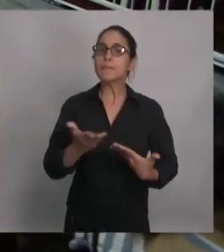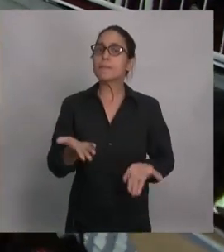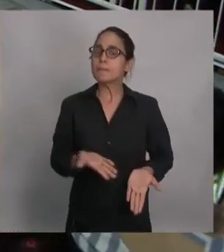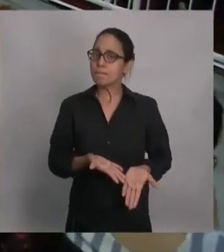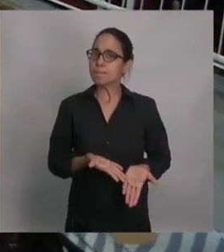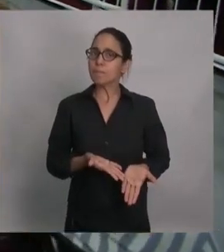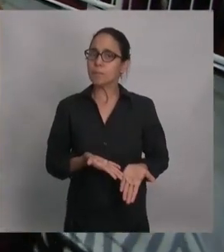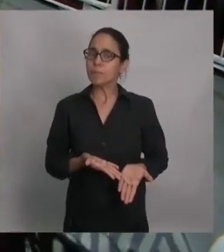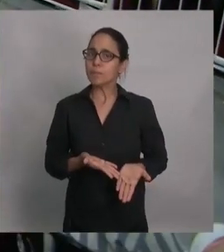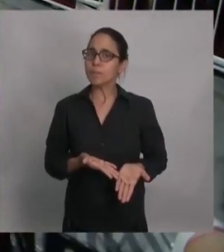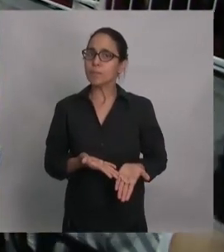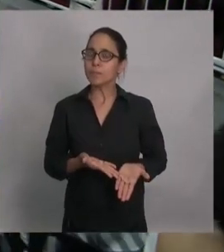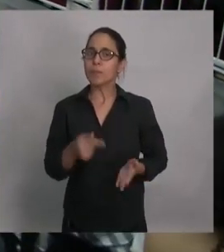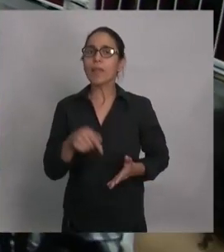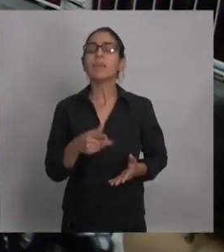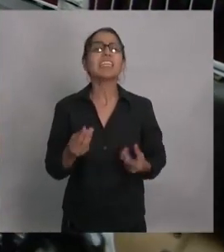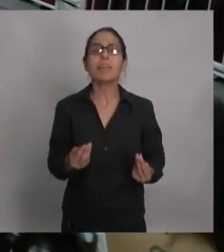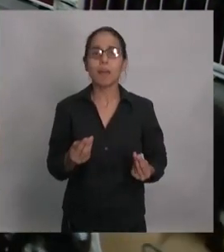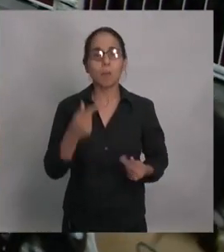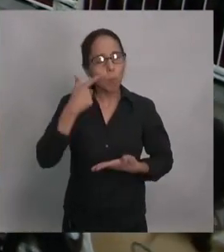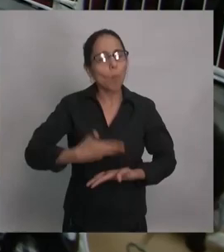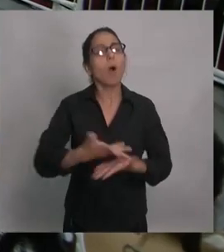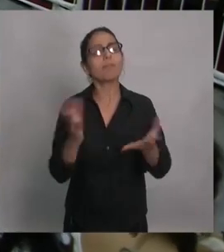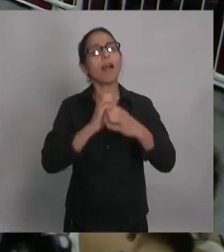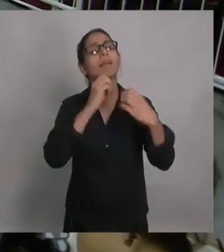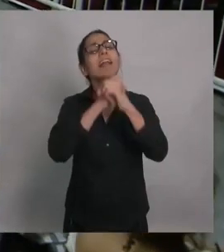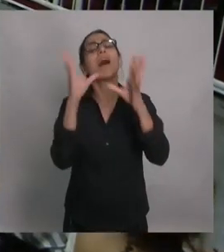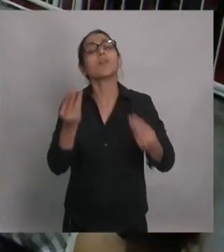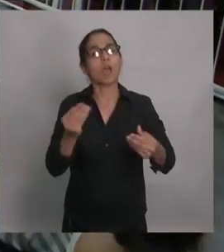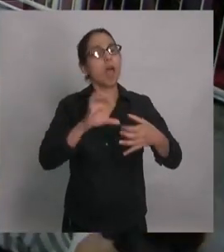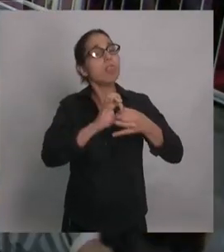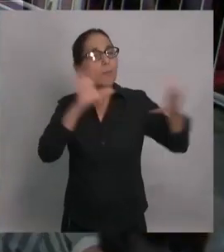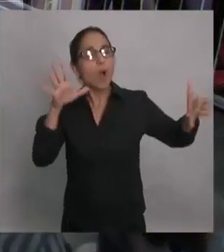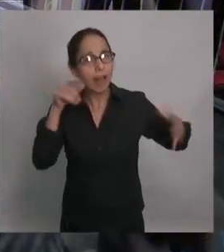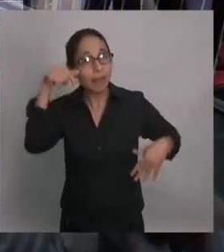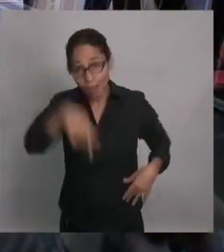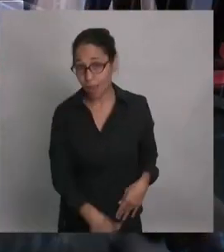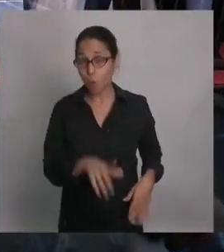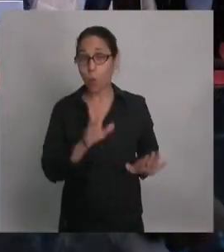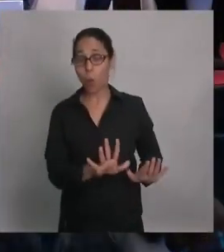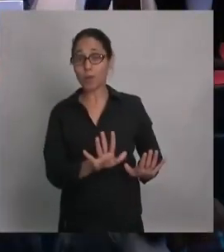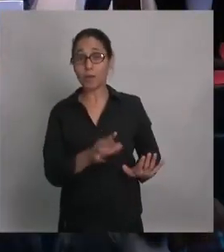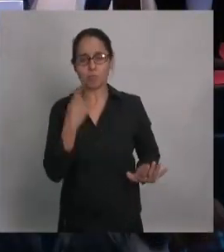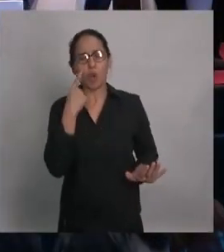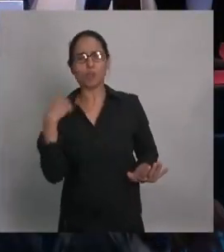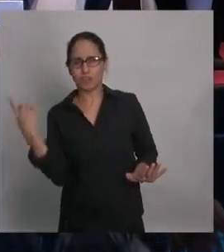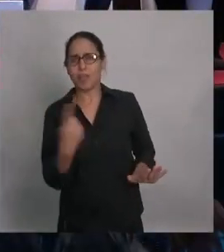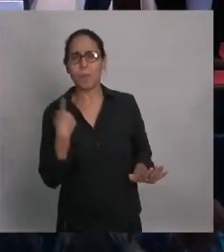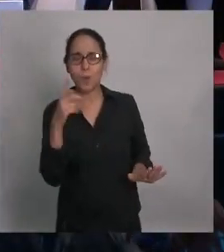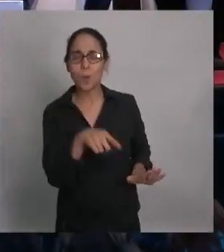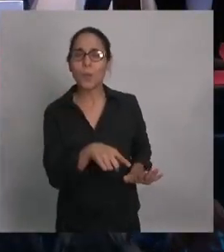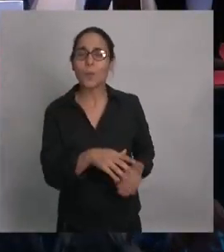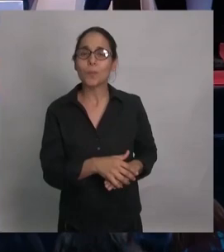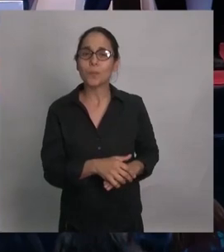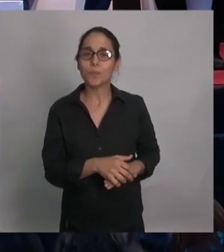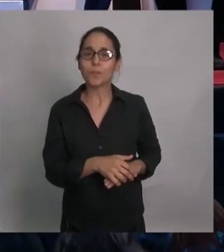expresan que esta democracia, así como la conocemos, esta democracia que puede